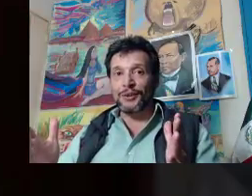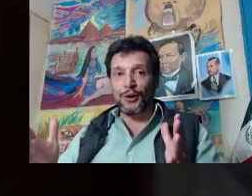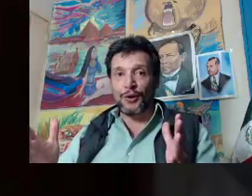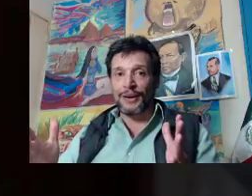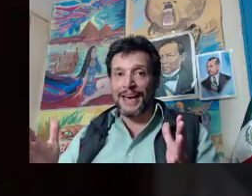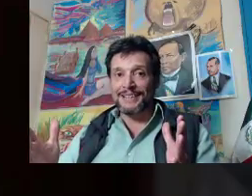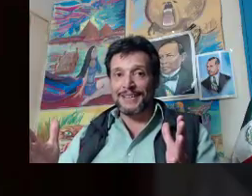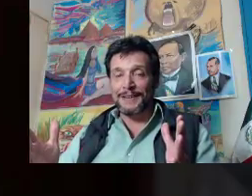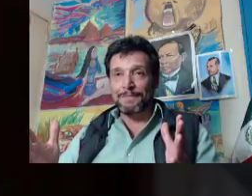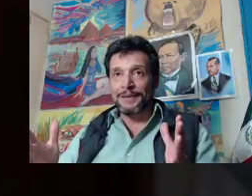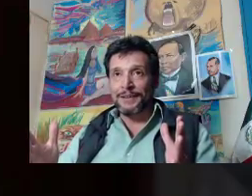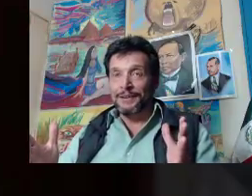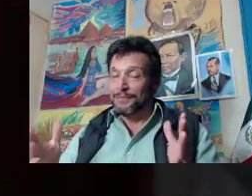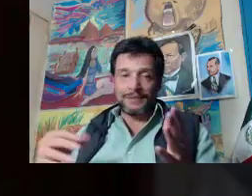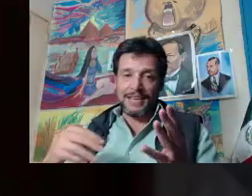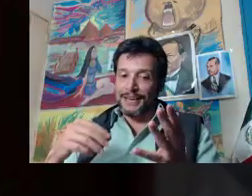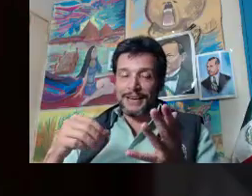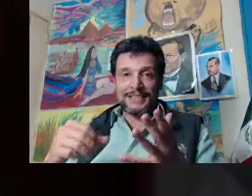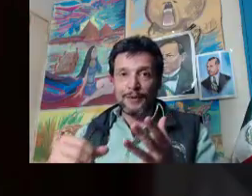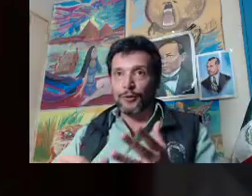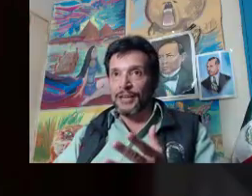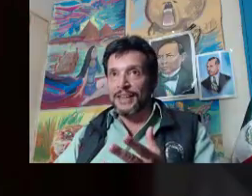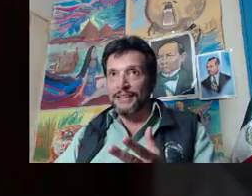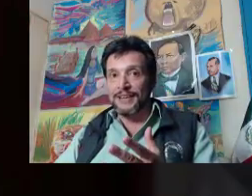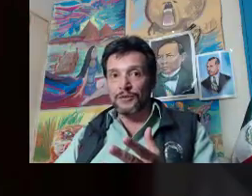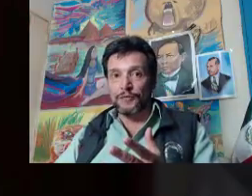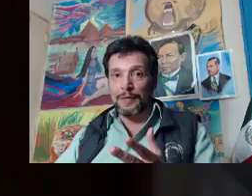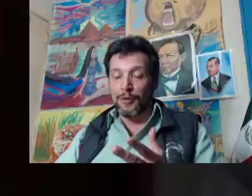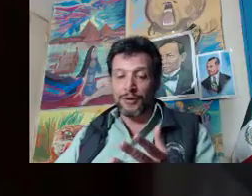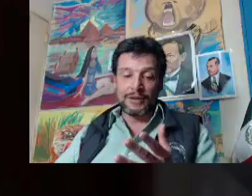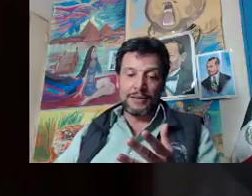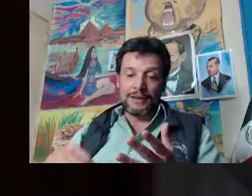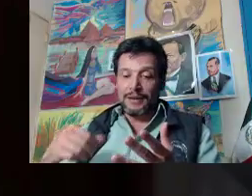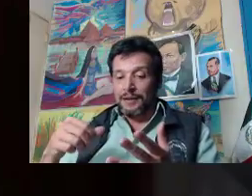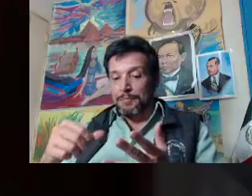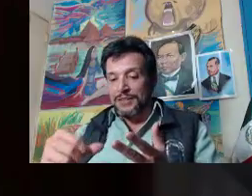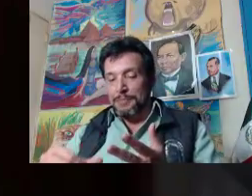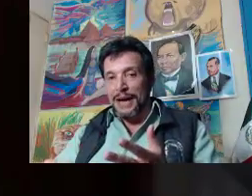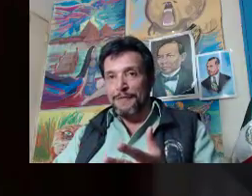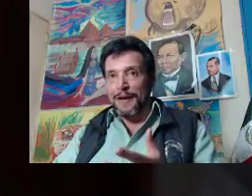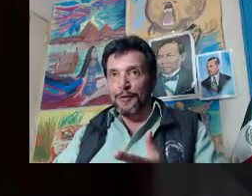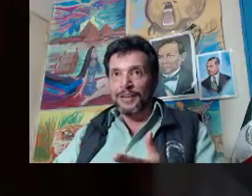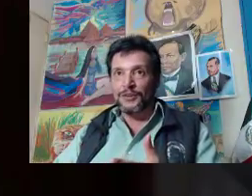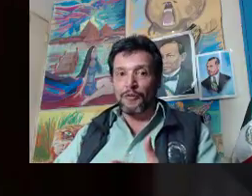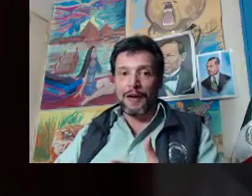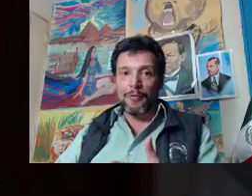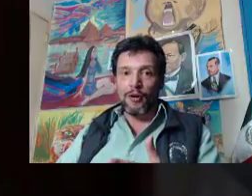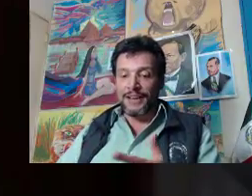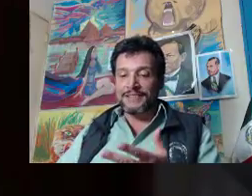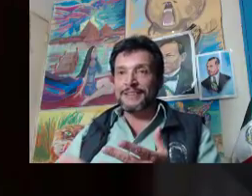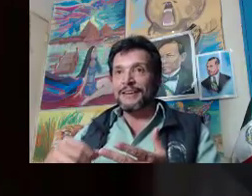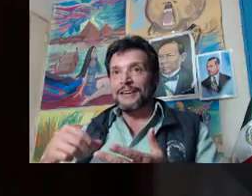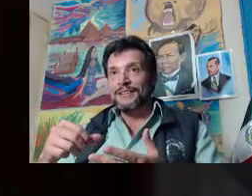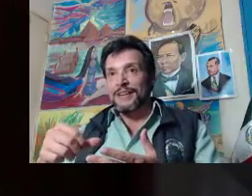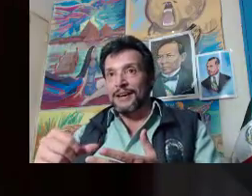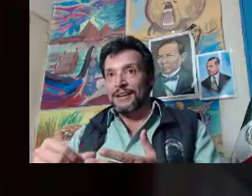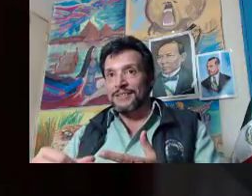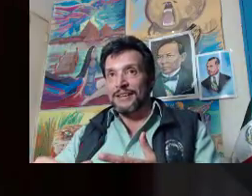parte en todo lo que hacen. Tienen las autoridades a su favor, se pagan favores con